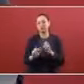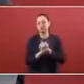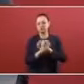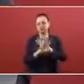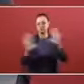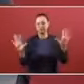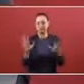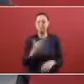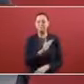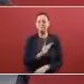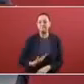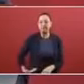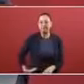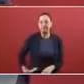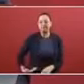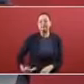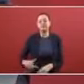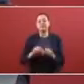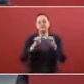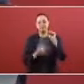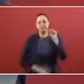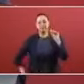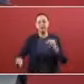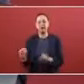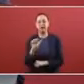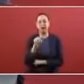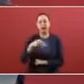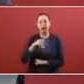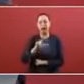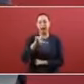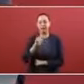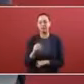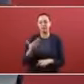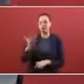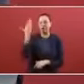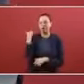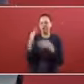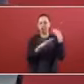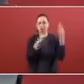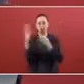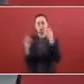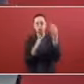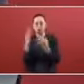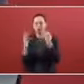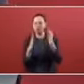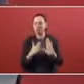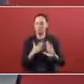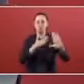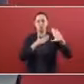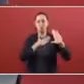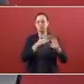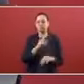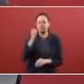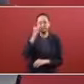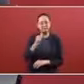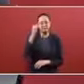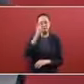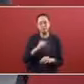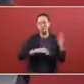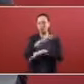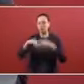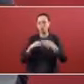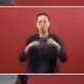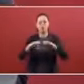República, el licenciado Andrés Manuel López Obrador, se comprometió desde su campaña a esta transparencia absoluta y total de sus